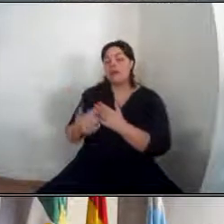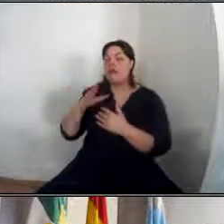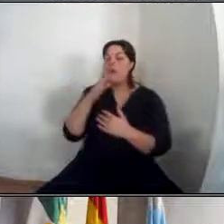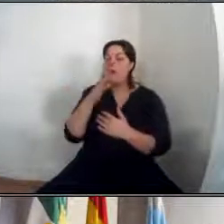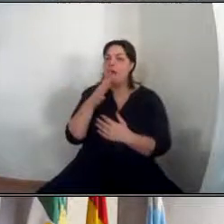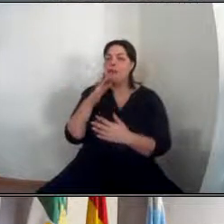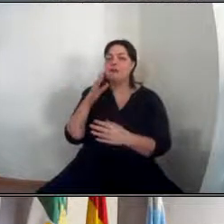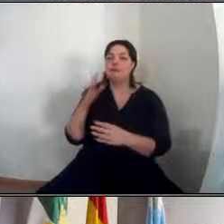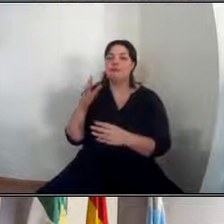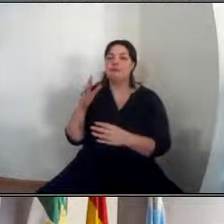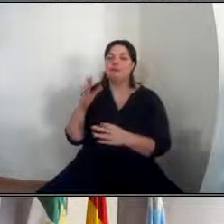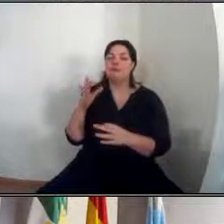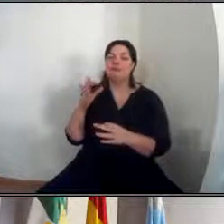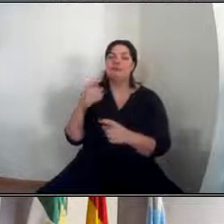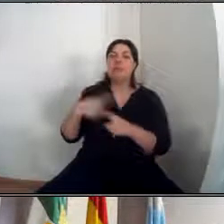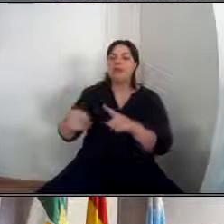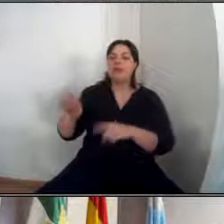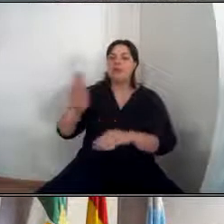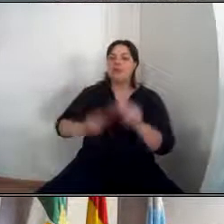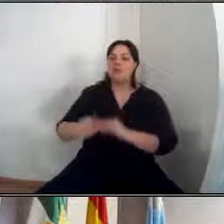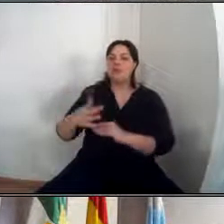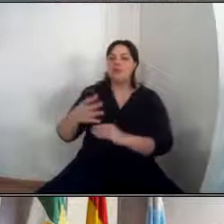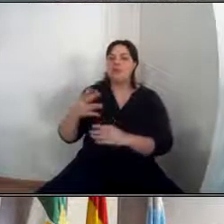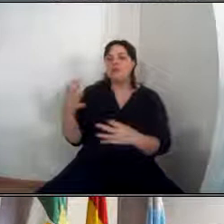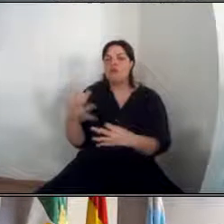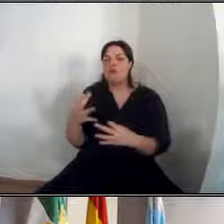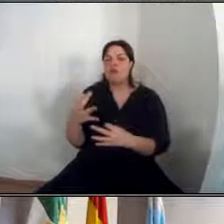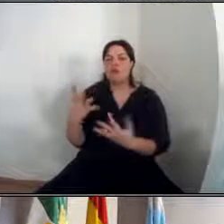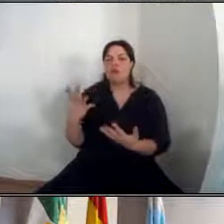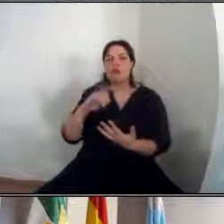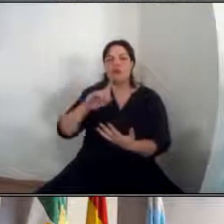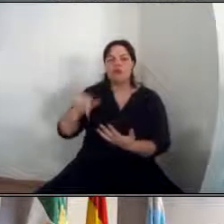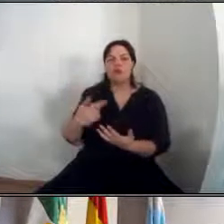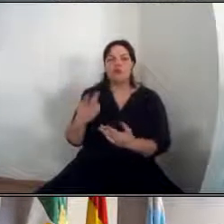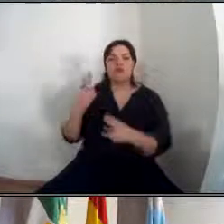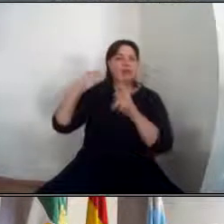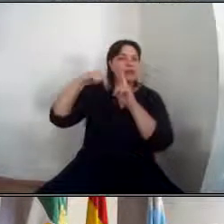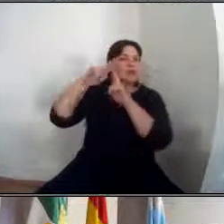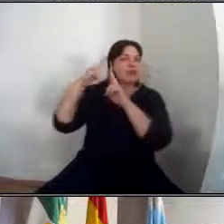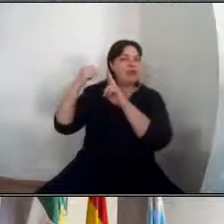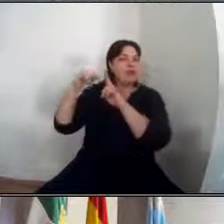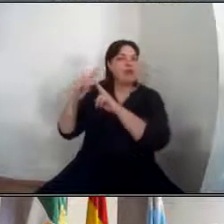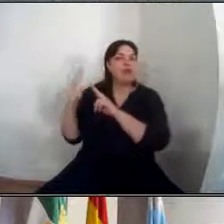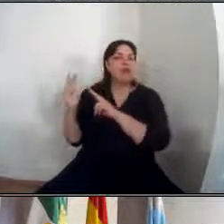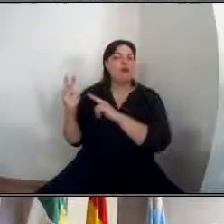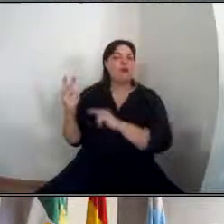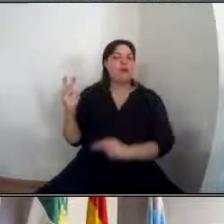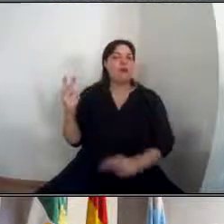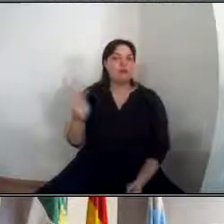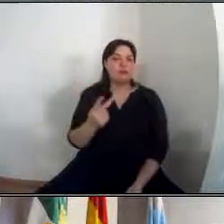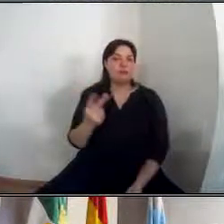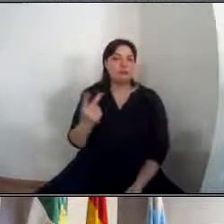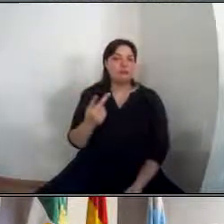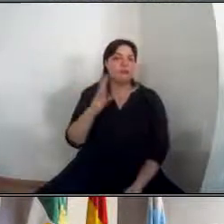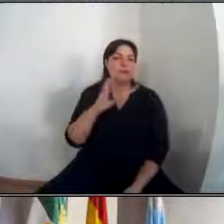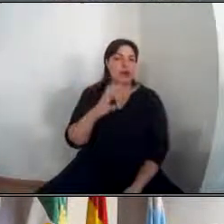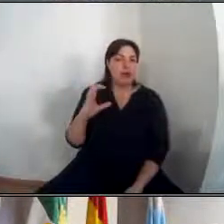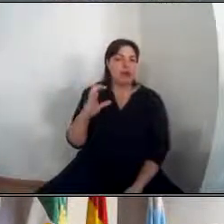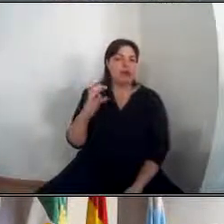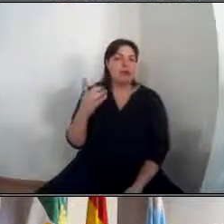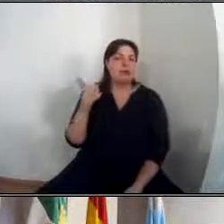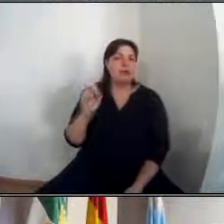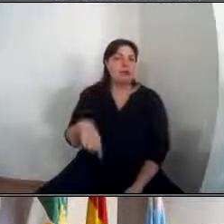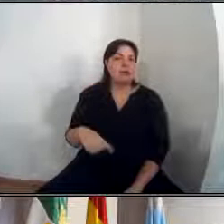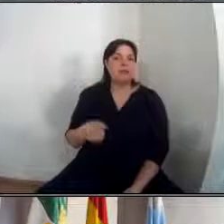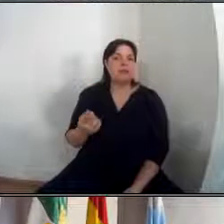lo que es muy distinto. Entonces, pues ahí estaremos las diputaciones, ahí estará la Diputación de Cáceres en